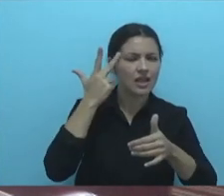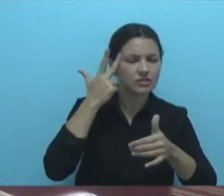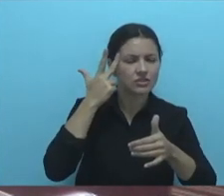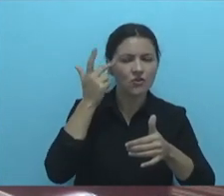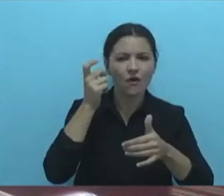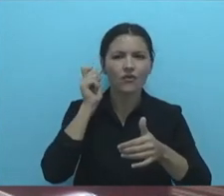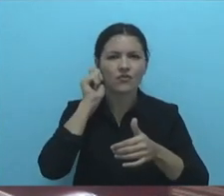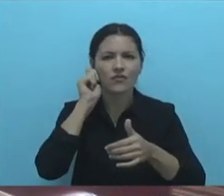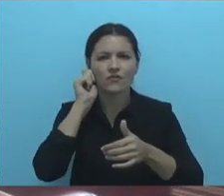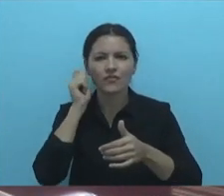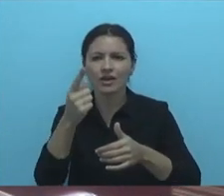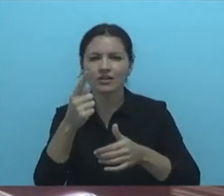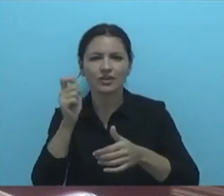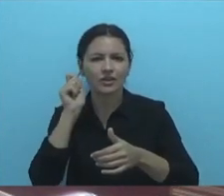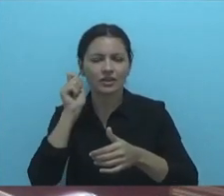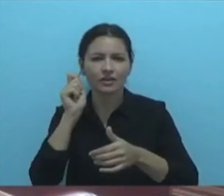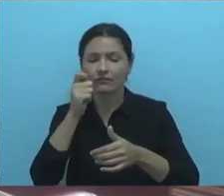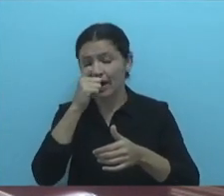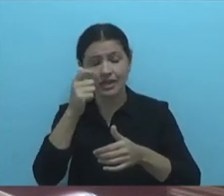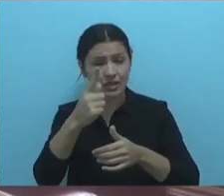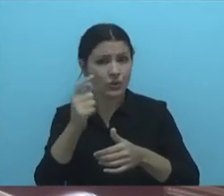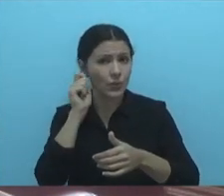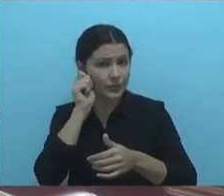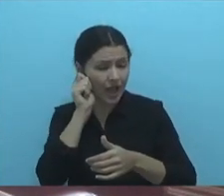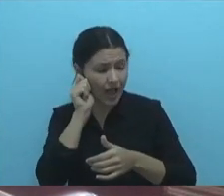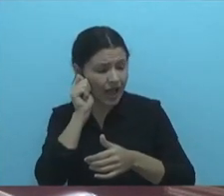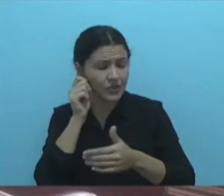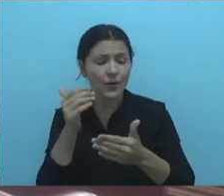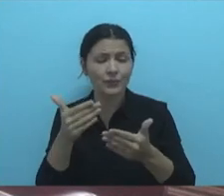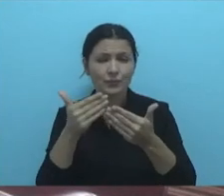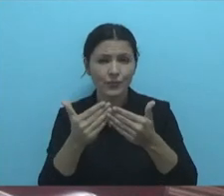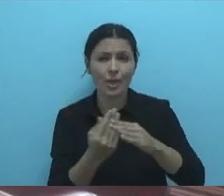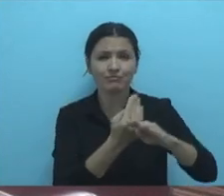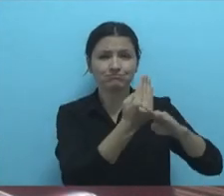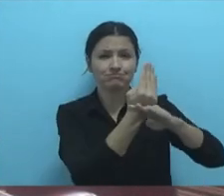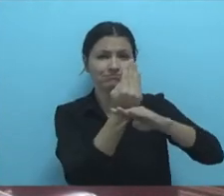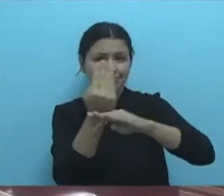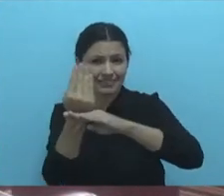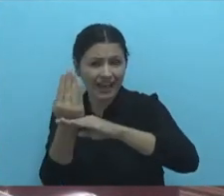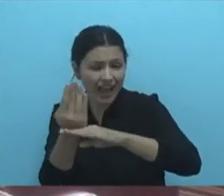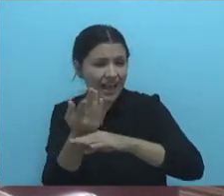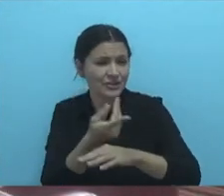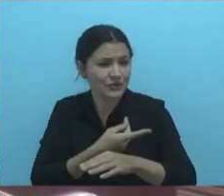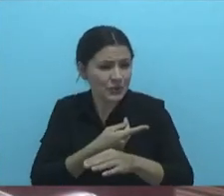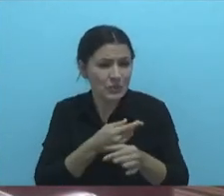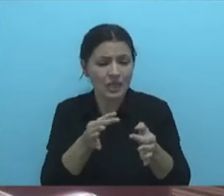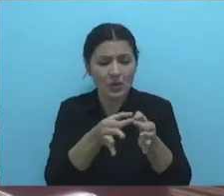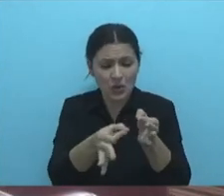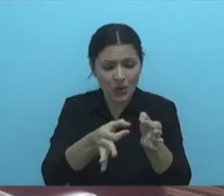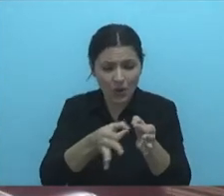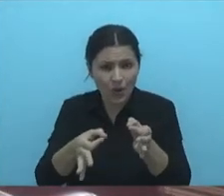tener derechos políticos activos puedan ser candidatos en las comunas y en las municipalidades